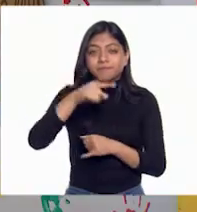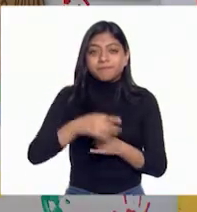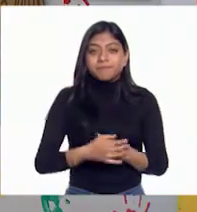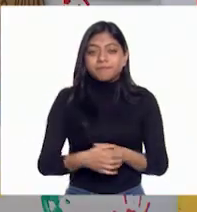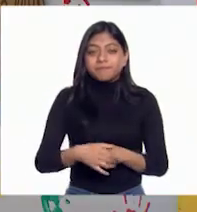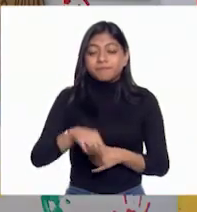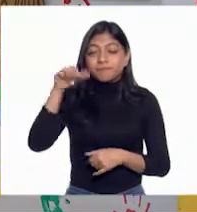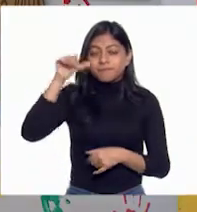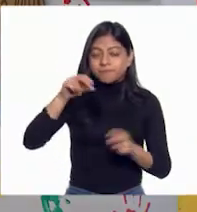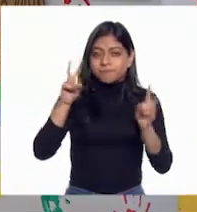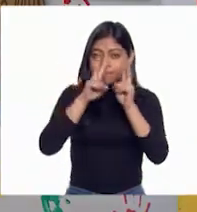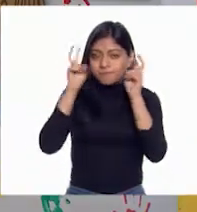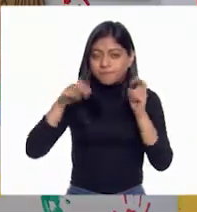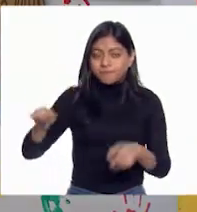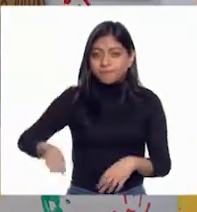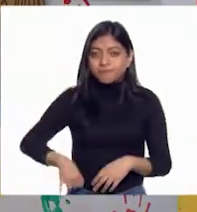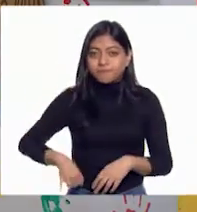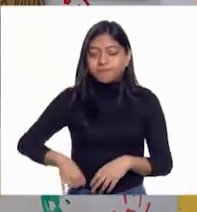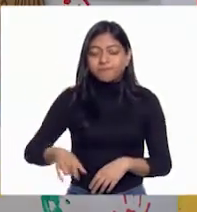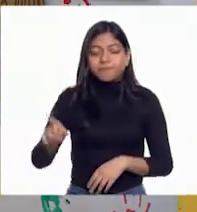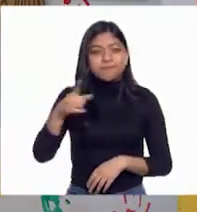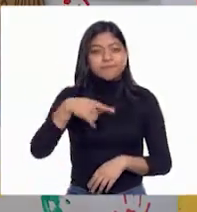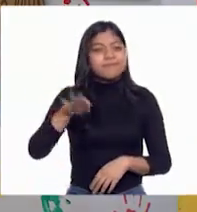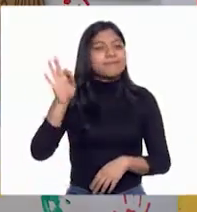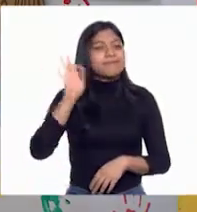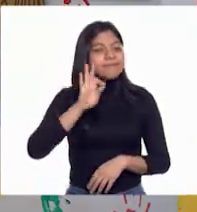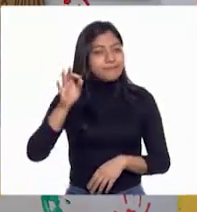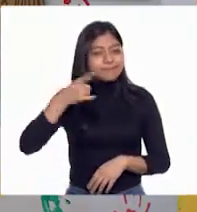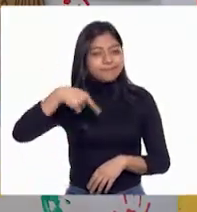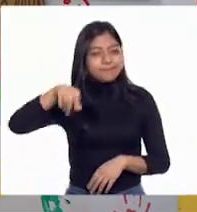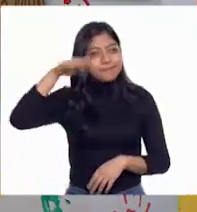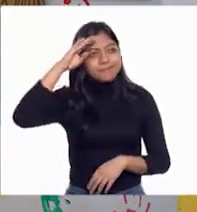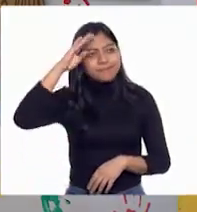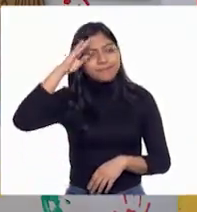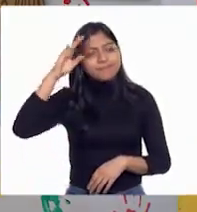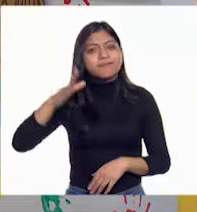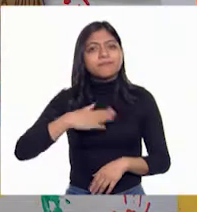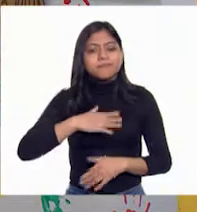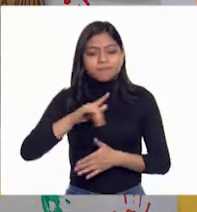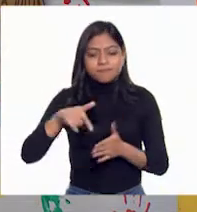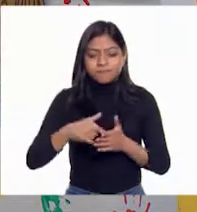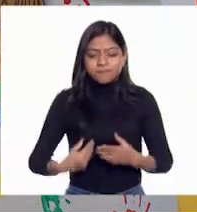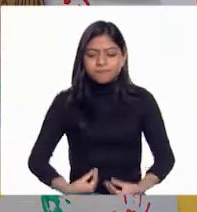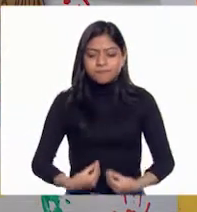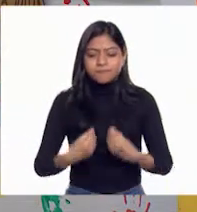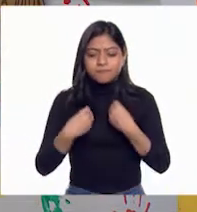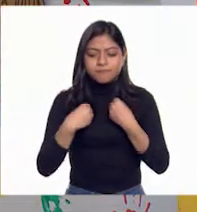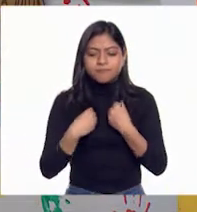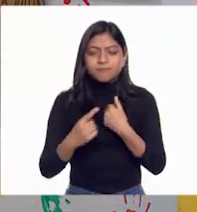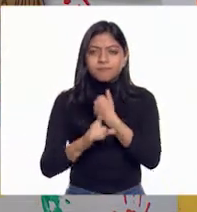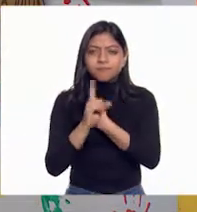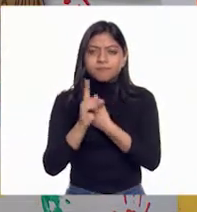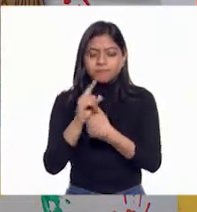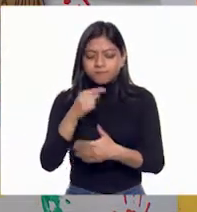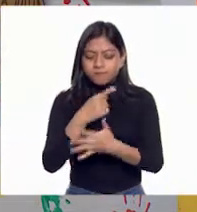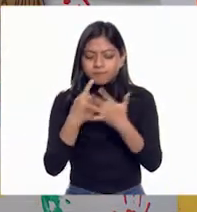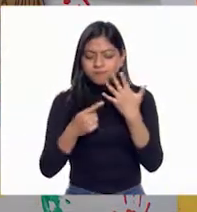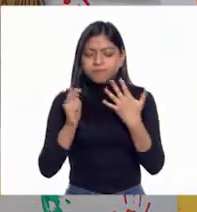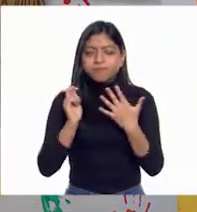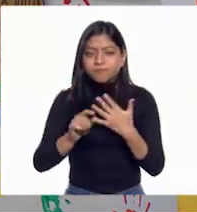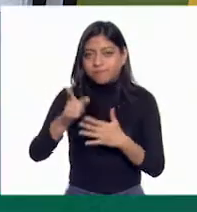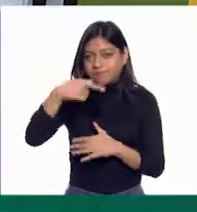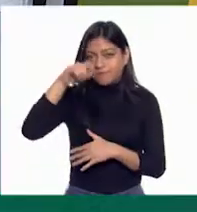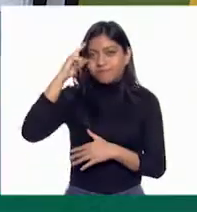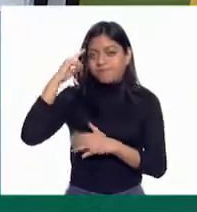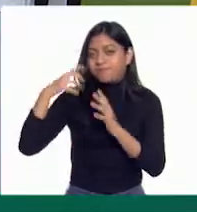interés este tema. Seguro que ya están pensando en los problemas que viven cotidianamente en el lugar en donde ustedes viven, ¿verdad?